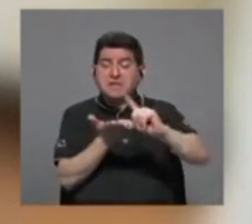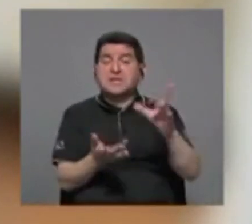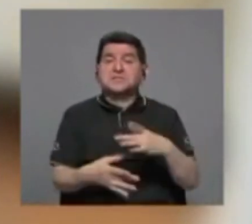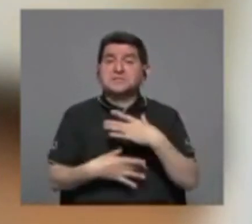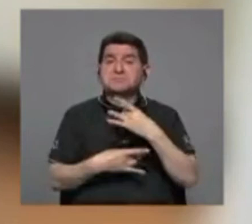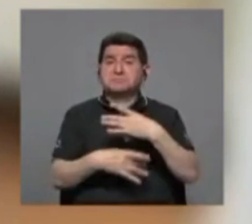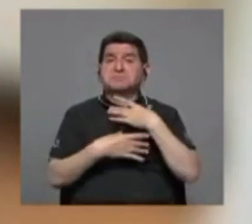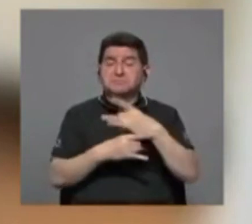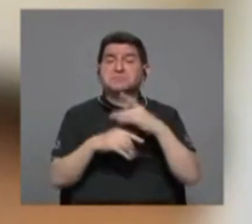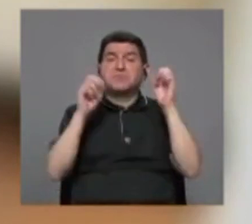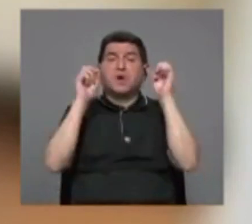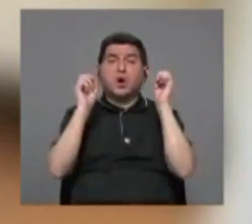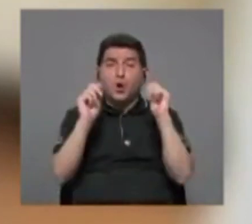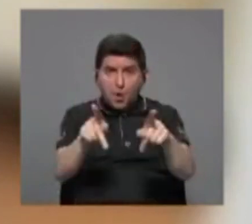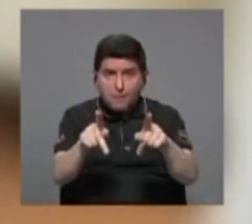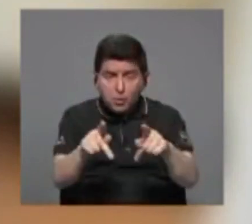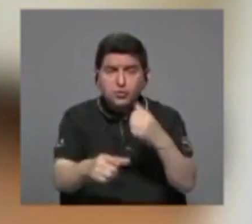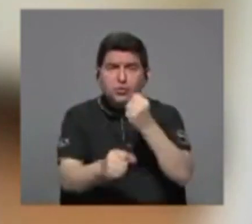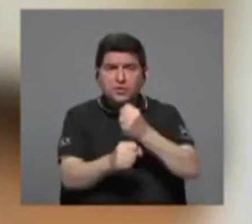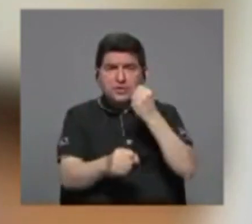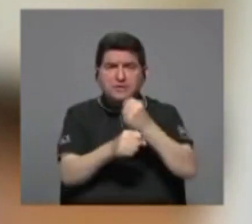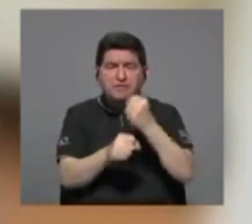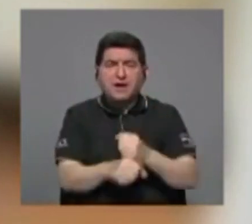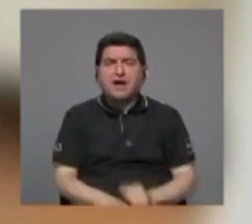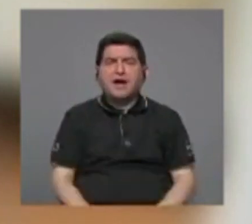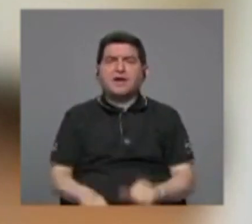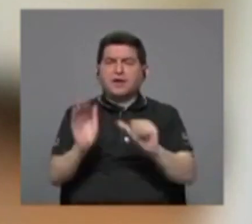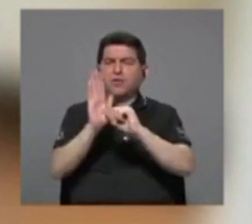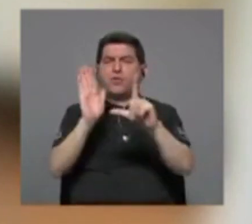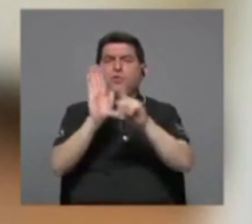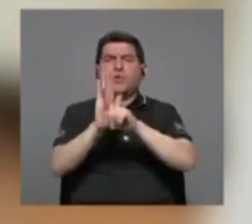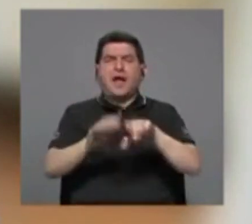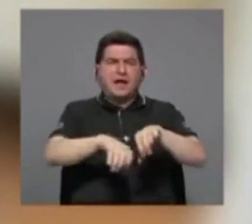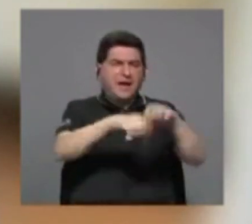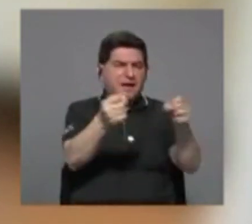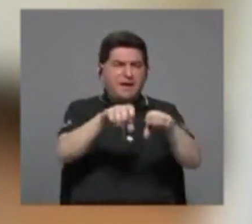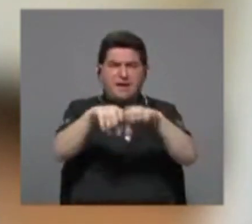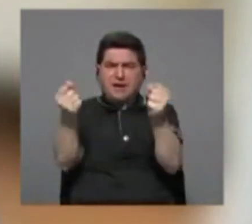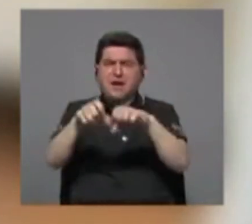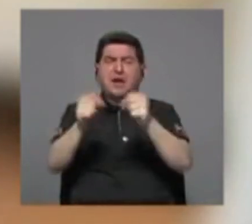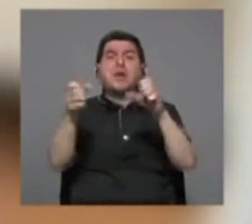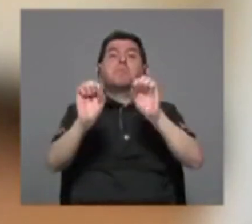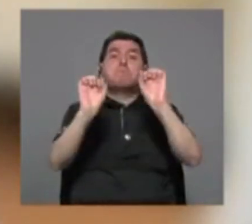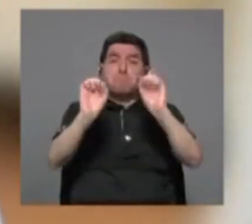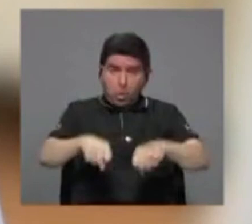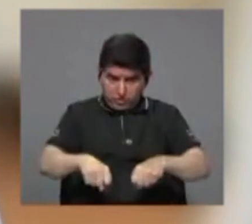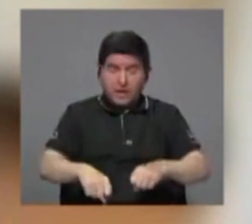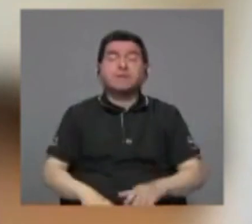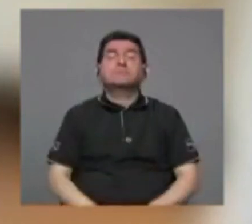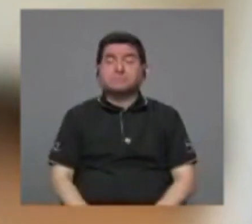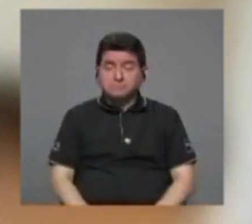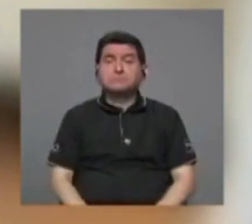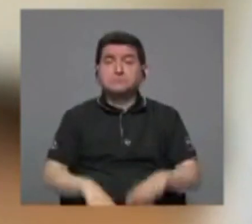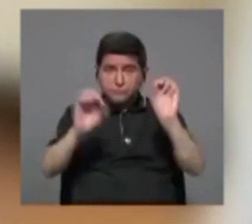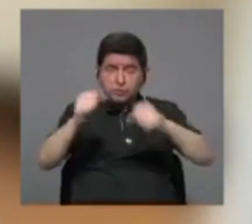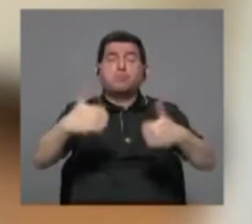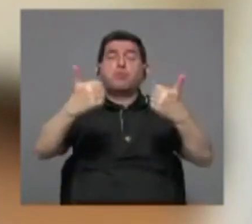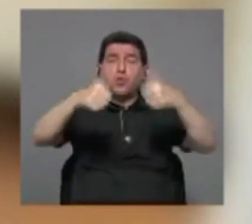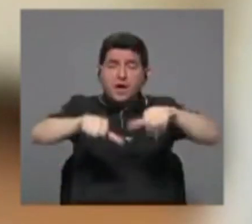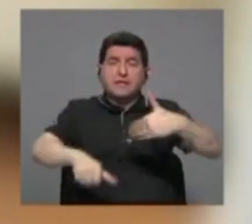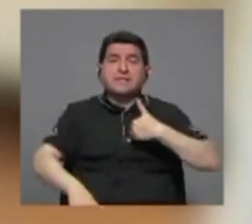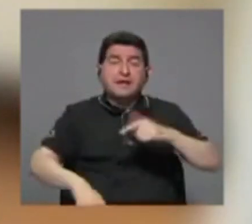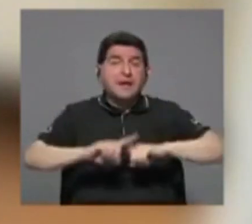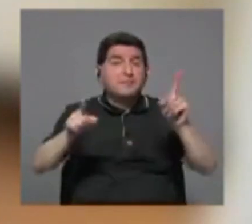interesantes. La posibilidad de trabajar con un parlamento fragmentado, es posible hacerlo, es posible sacar acuerdos,